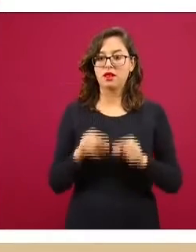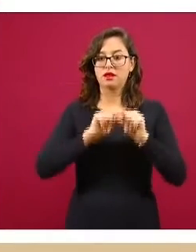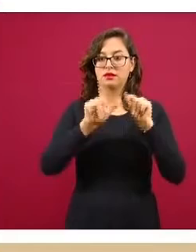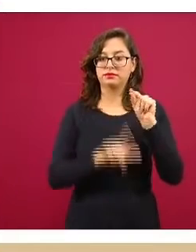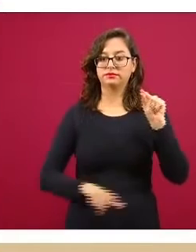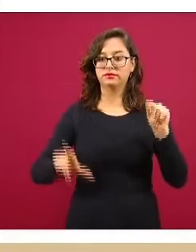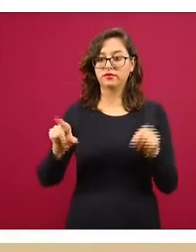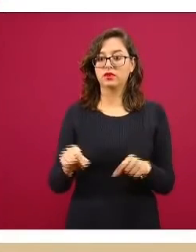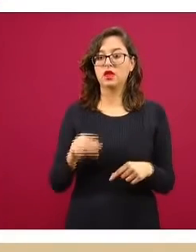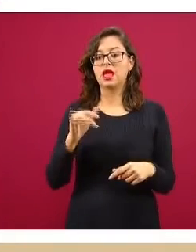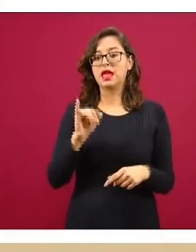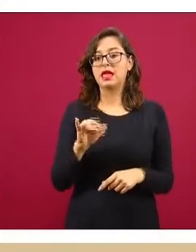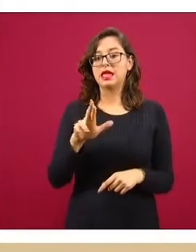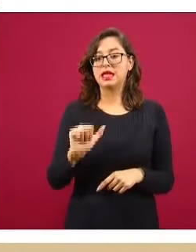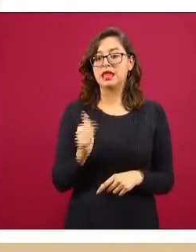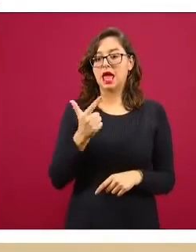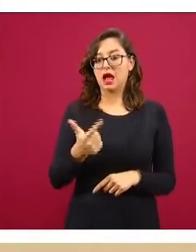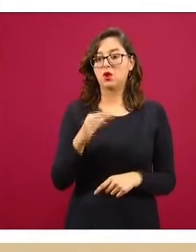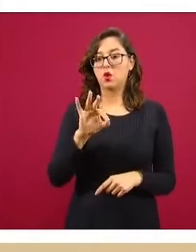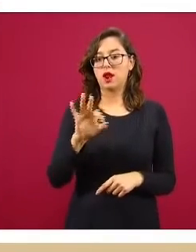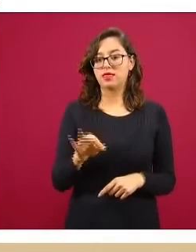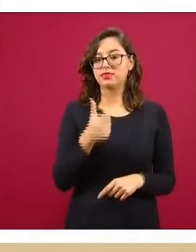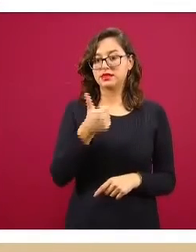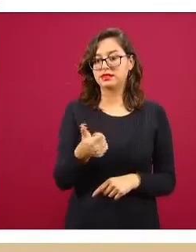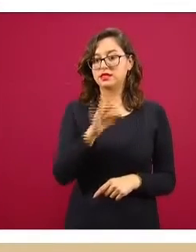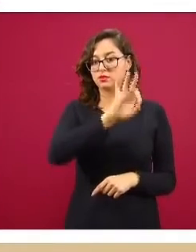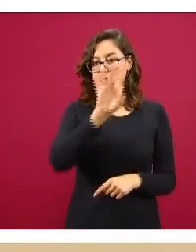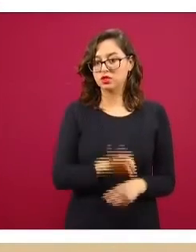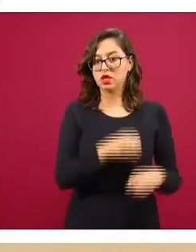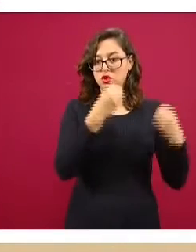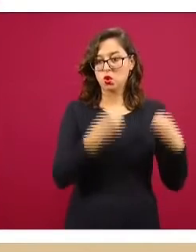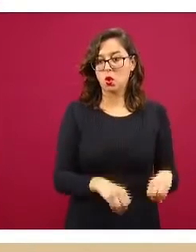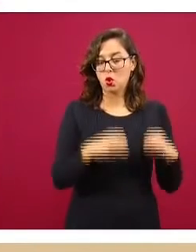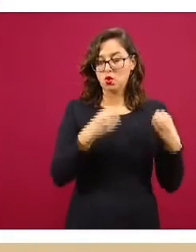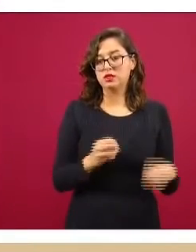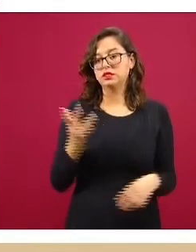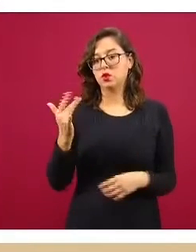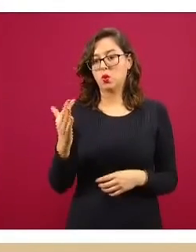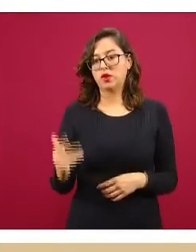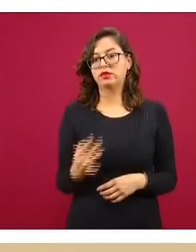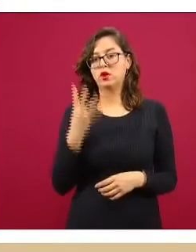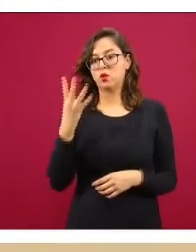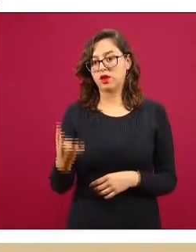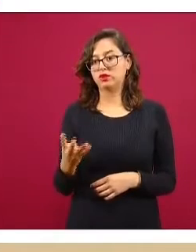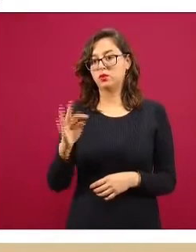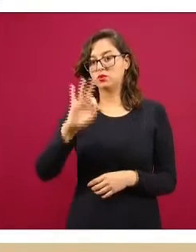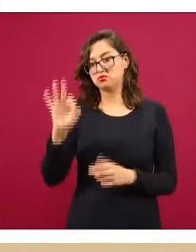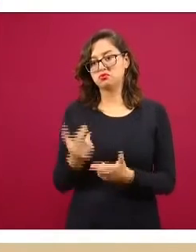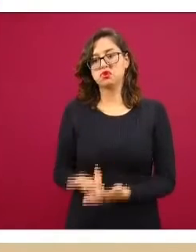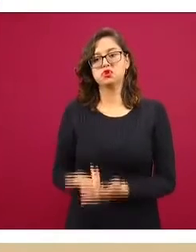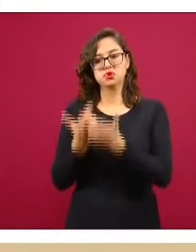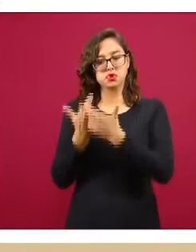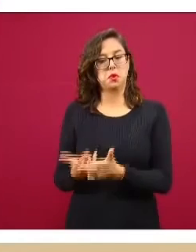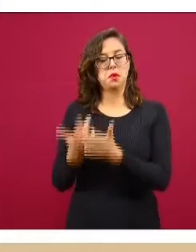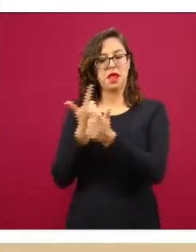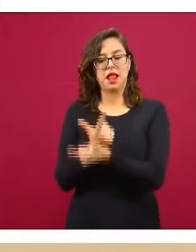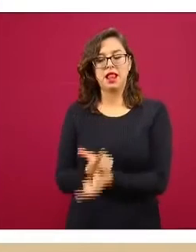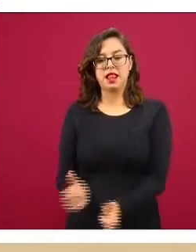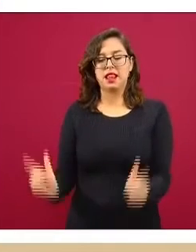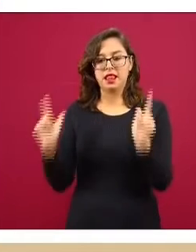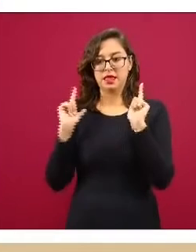de camas de hospitalización general ocupadas y un 54% desocupadas. Del total de las